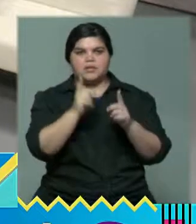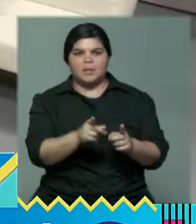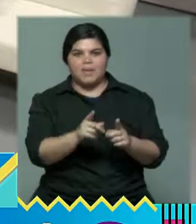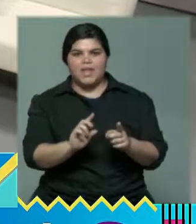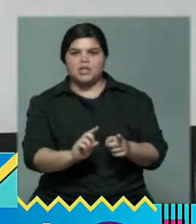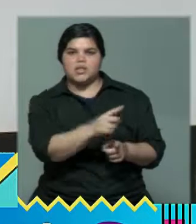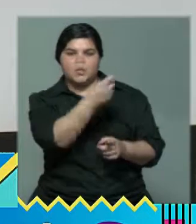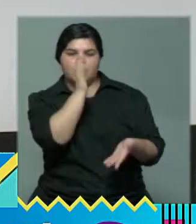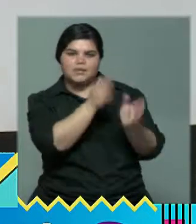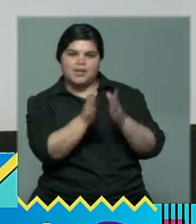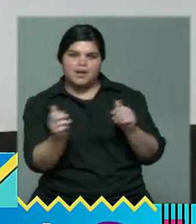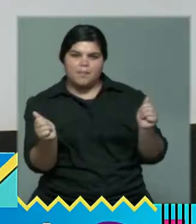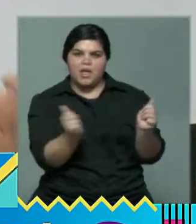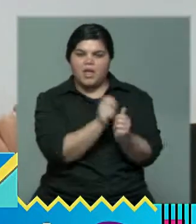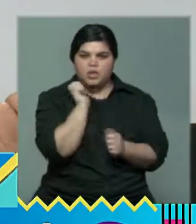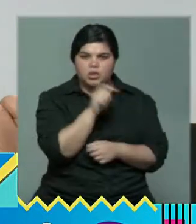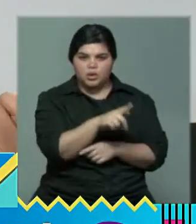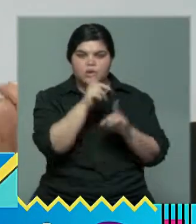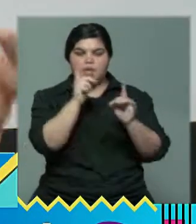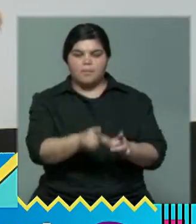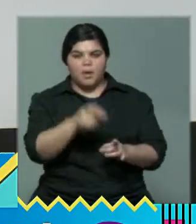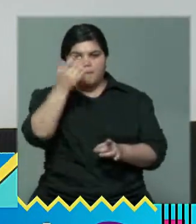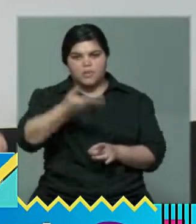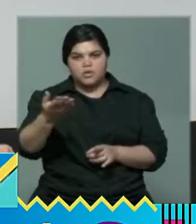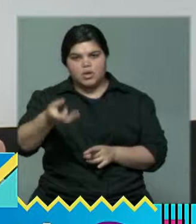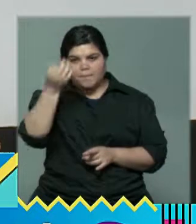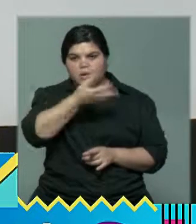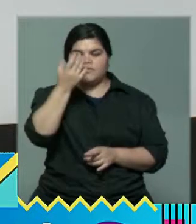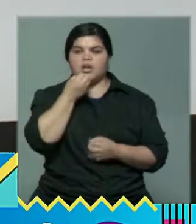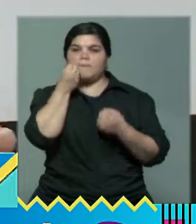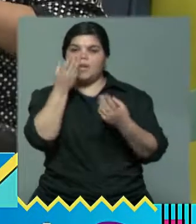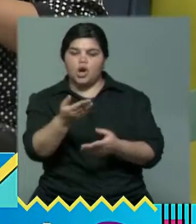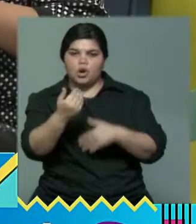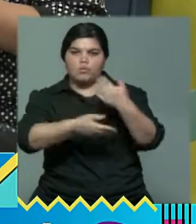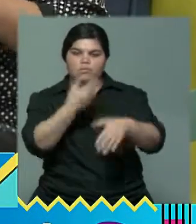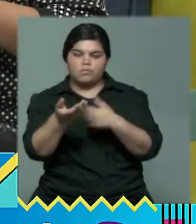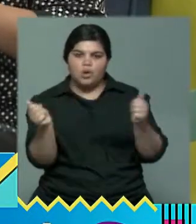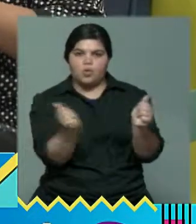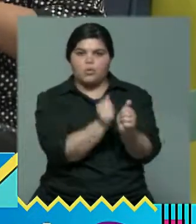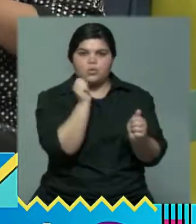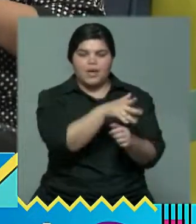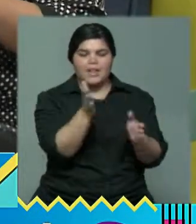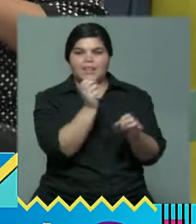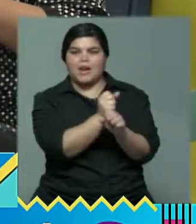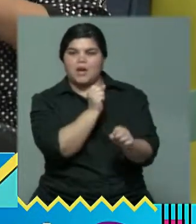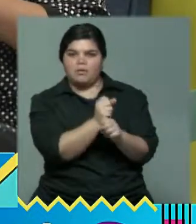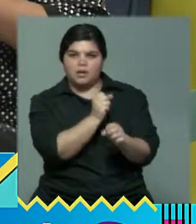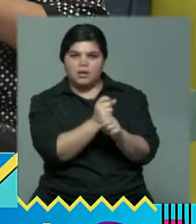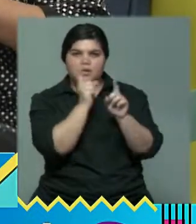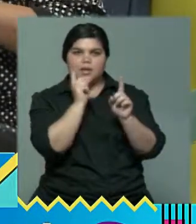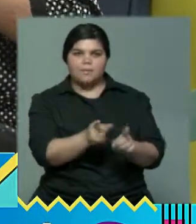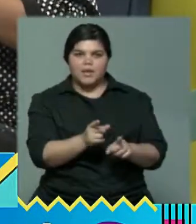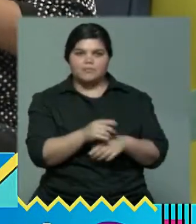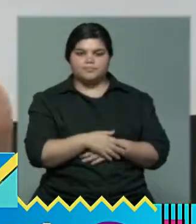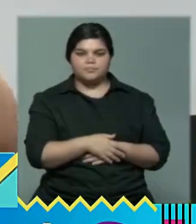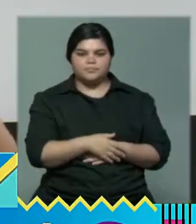individualizado esté el tratamiento, mientras mejores profesionales trabajen con esa persona, y el pronóstico o